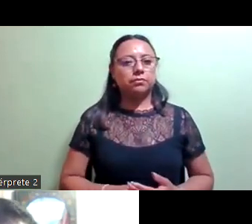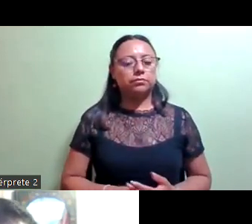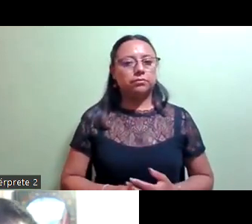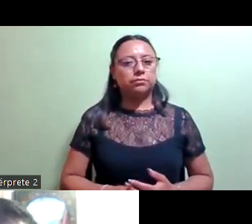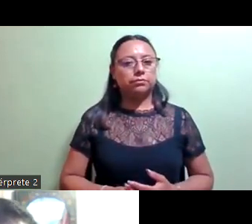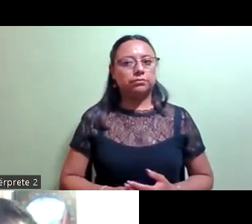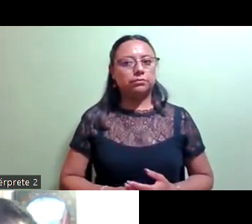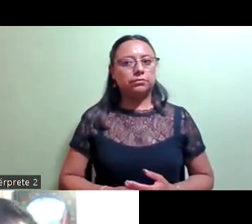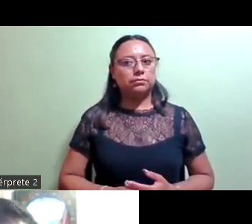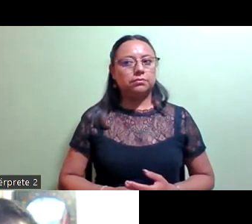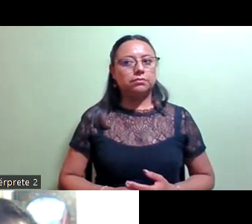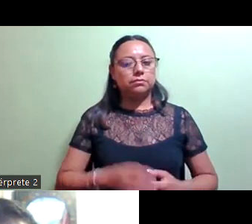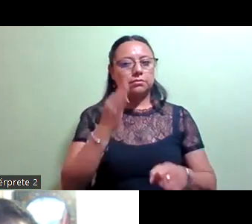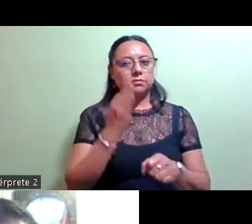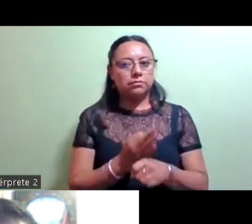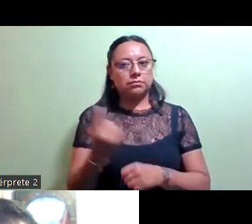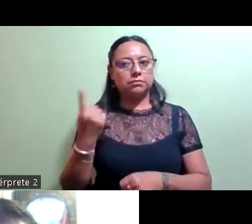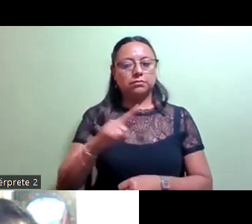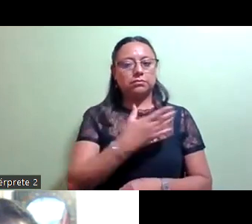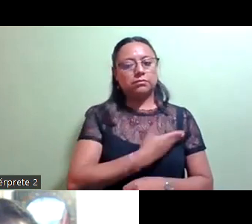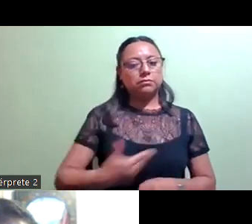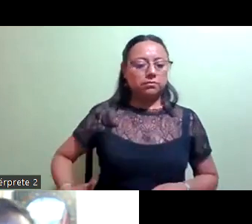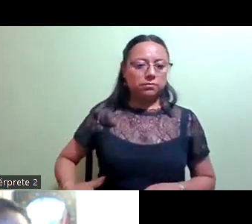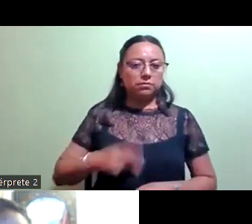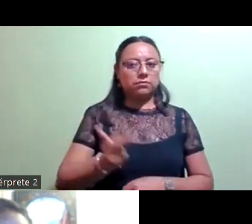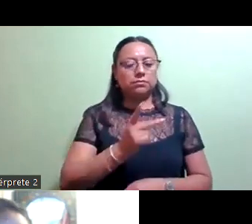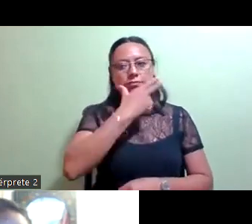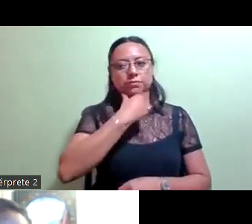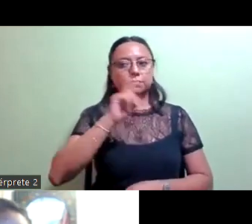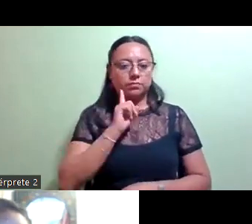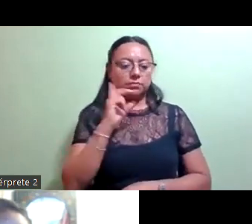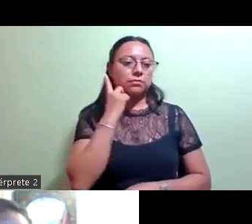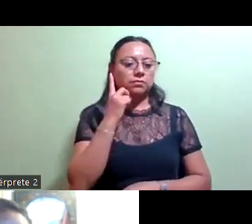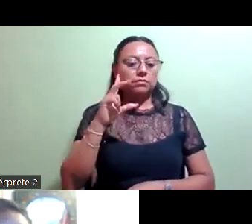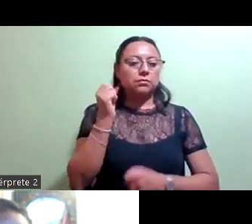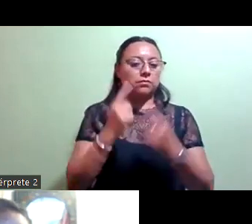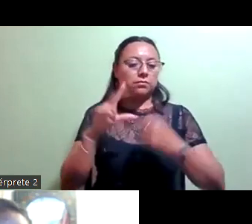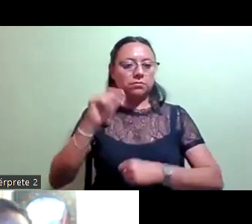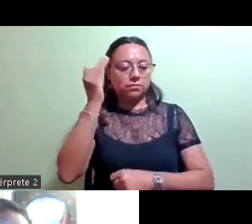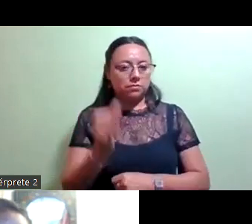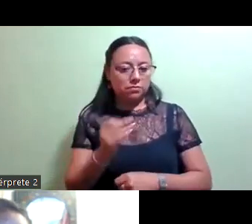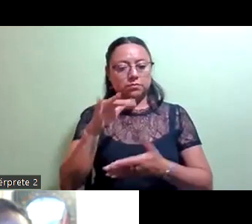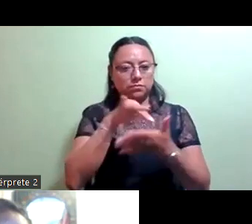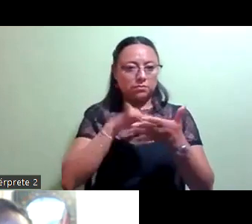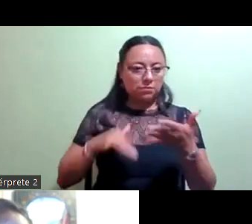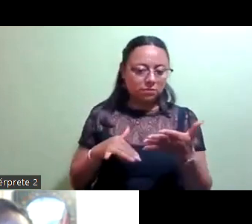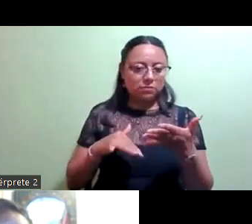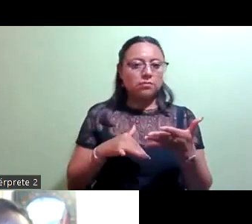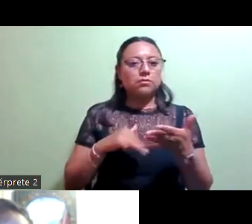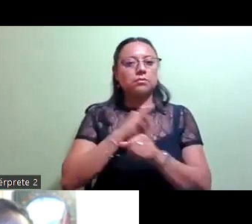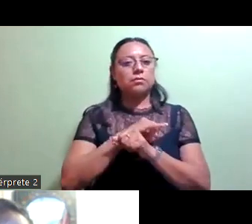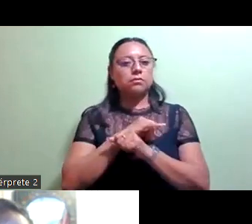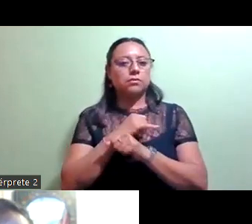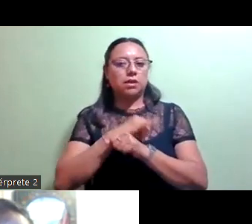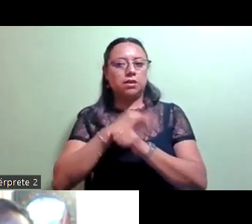Por instrucciones de la presidencia, se pregunta a las y los diputados si alguien está en contra de omitir la lectura del primer informe semestral de actividades del segundo